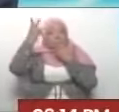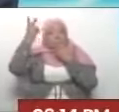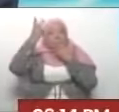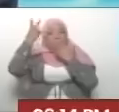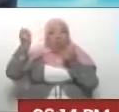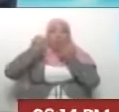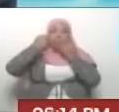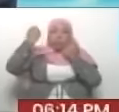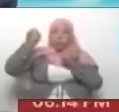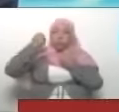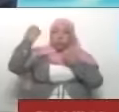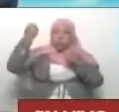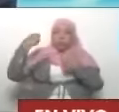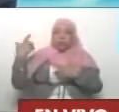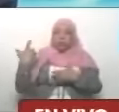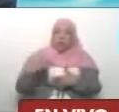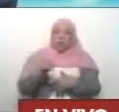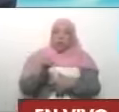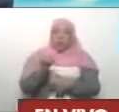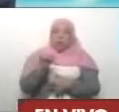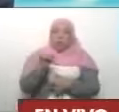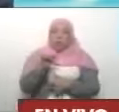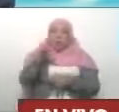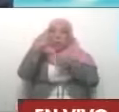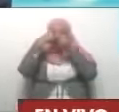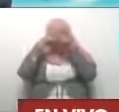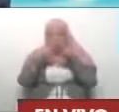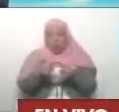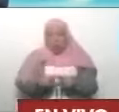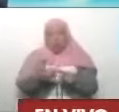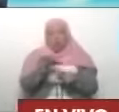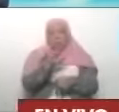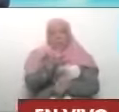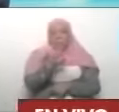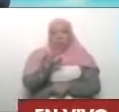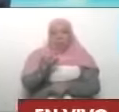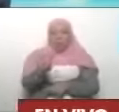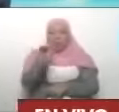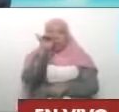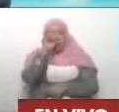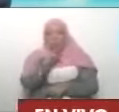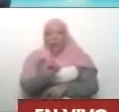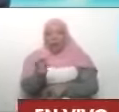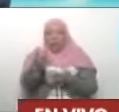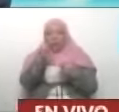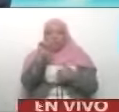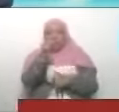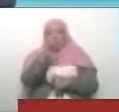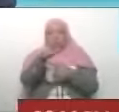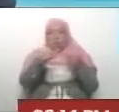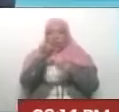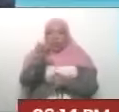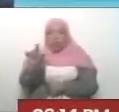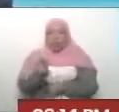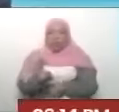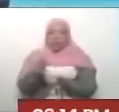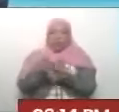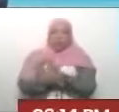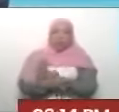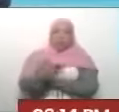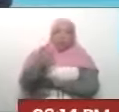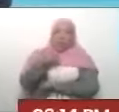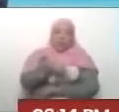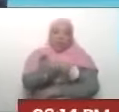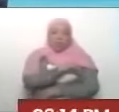Eso hace... un total de 54 años que representa un 10.2% de esa época del